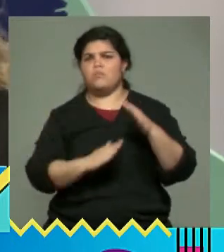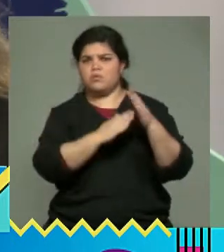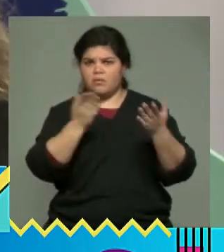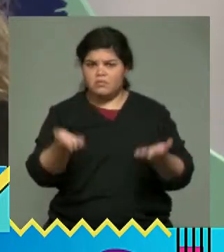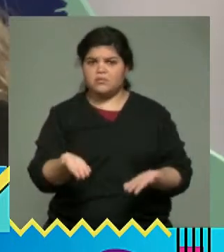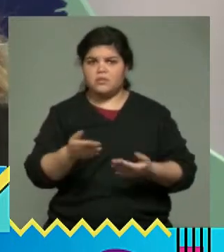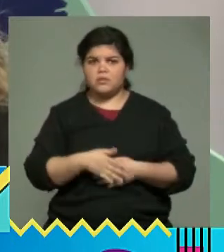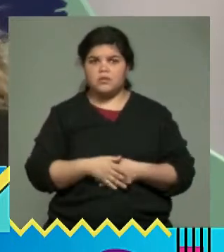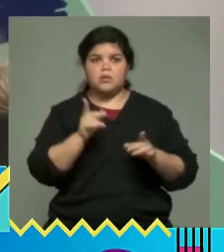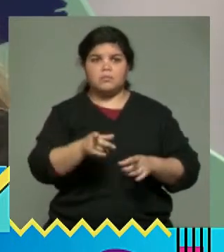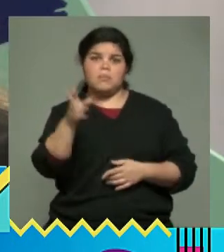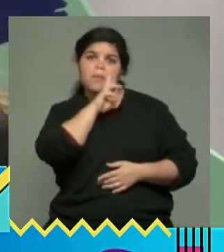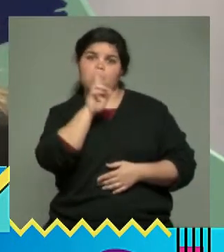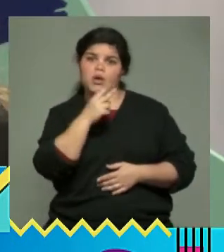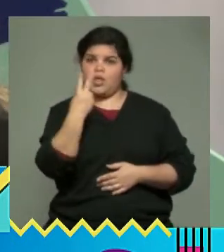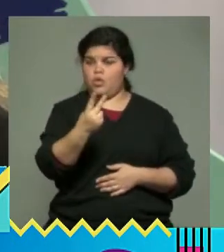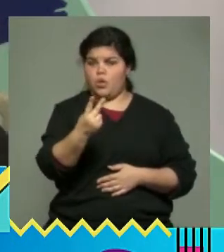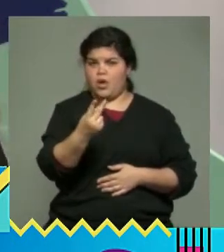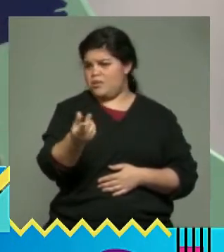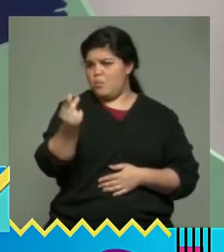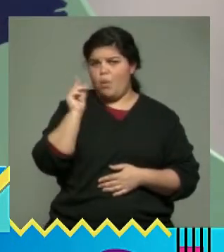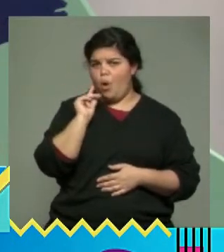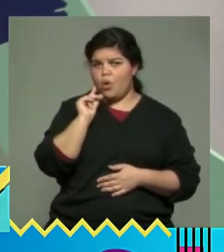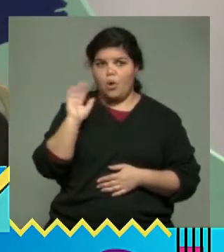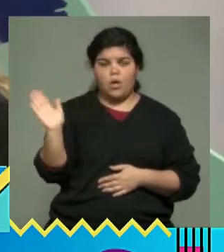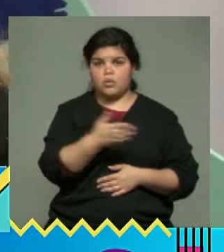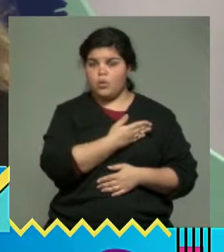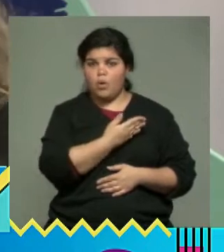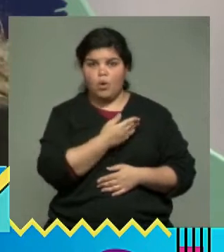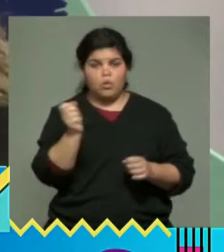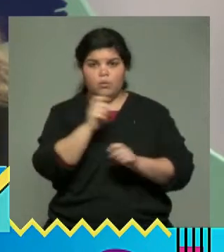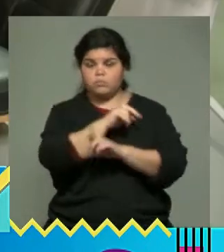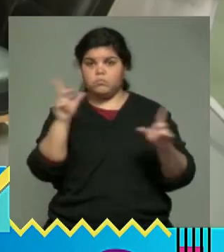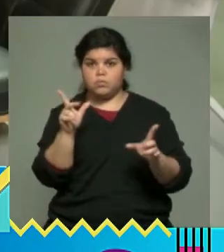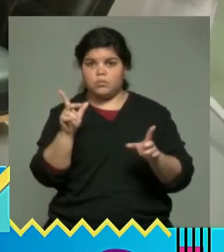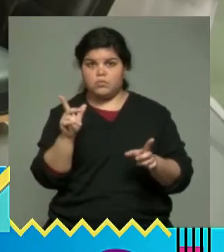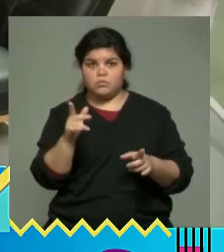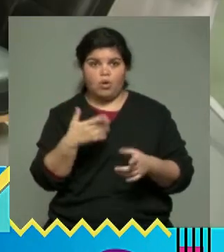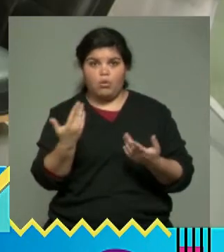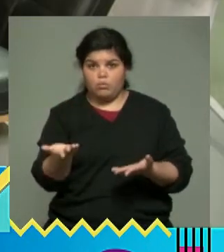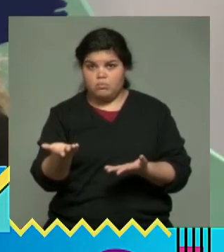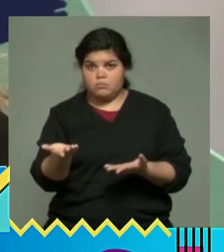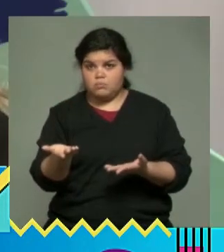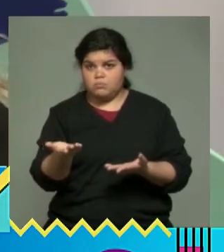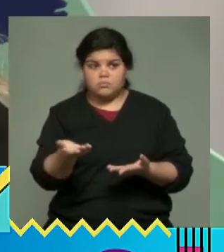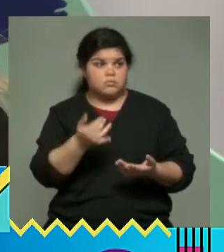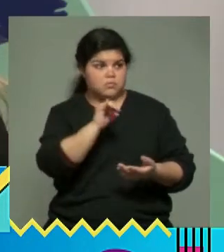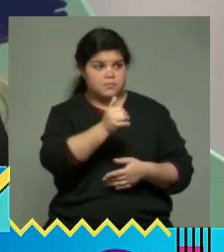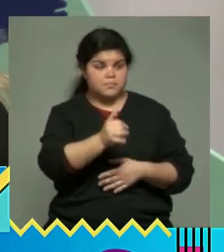de estas dos chicas mendocinas que vimos hace poco, que a todos nos desveló, ¿o no? Sí. Se hubiera podido